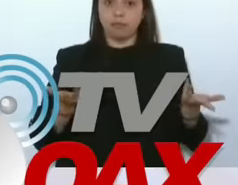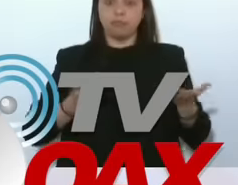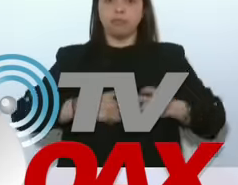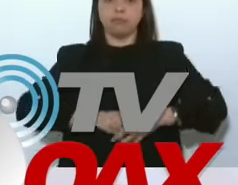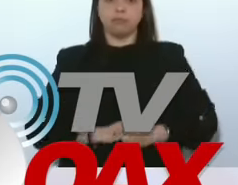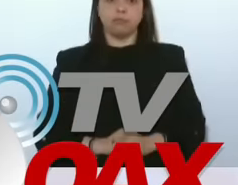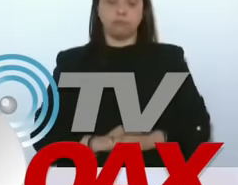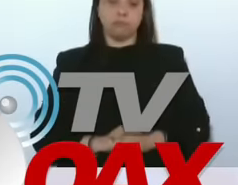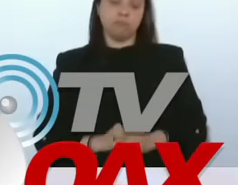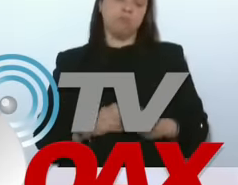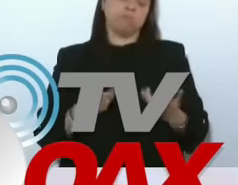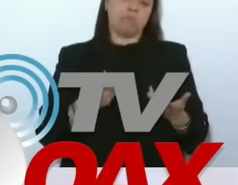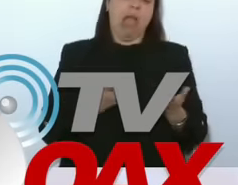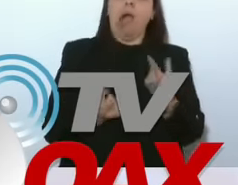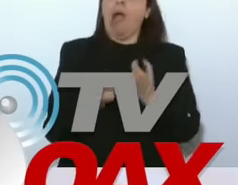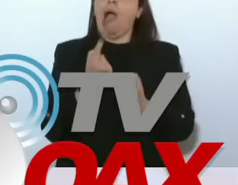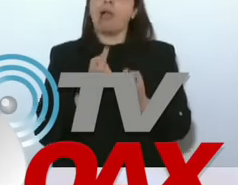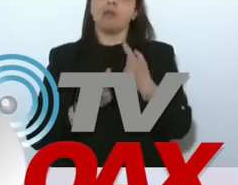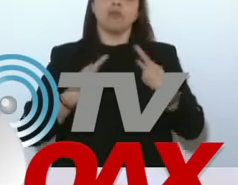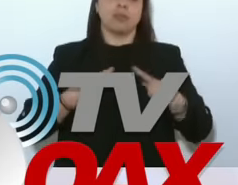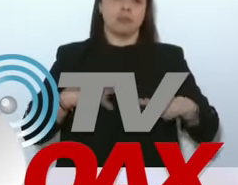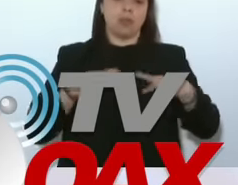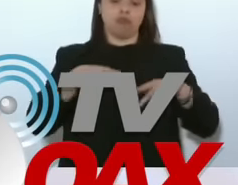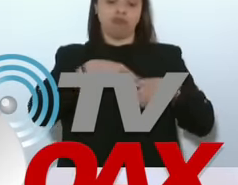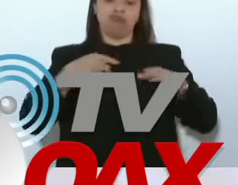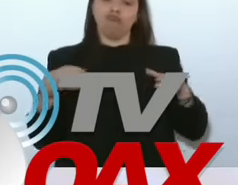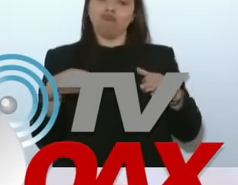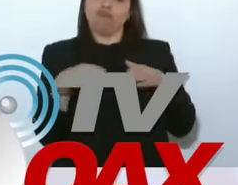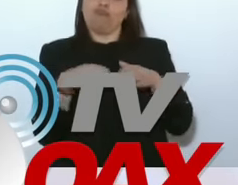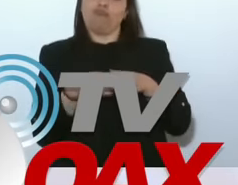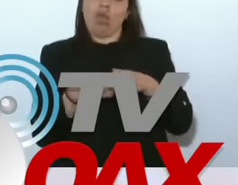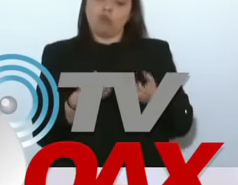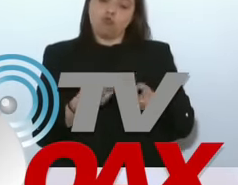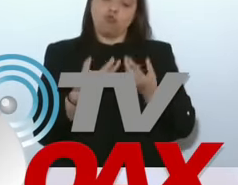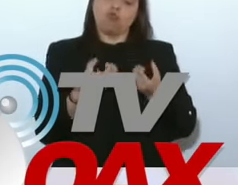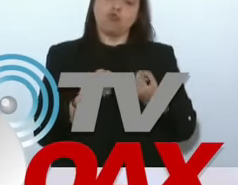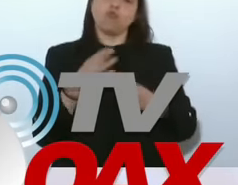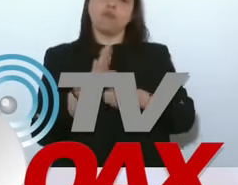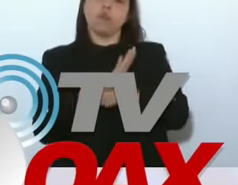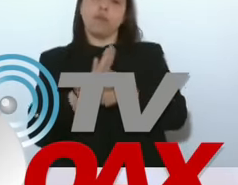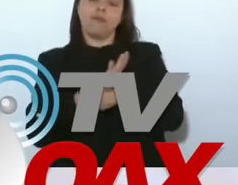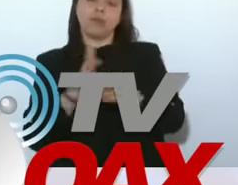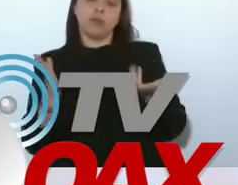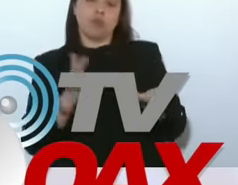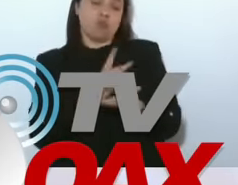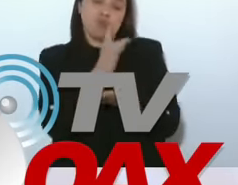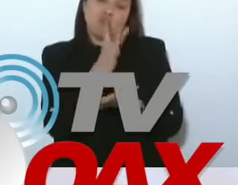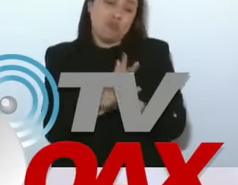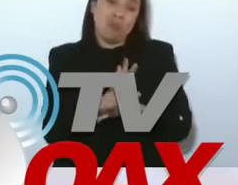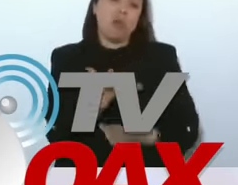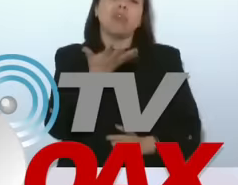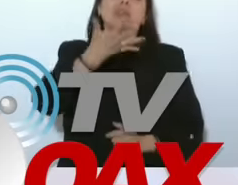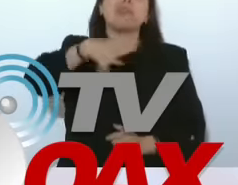Se beneficiaban unos cuantos. Habían 10 empresas, no lo voy a dejar de